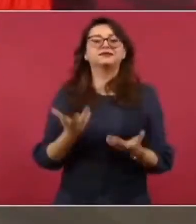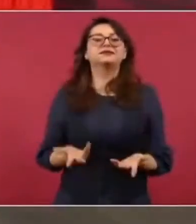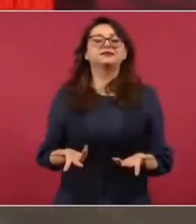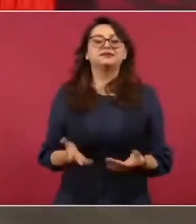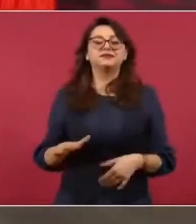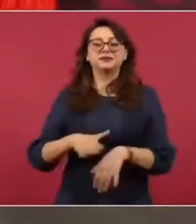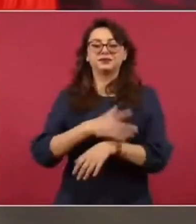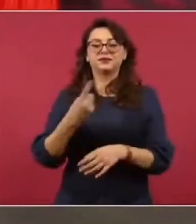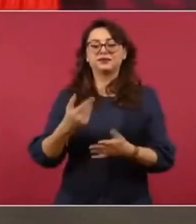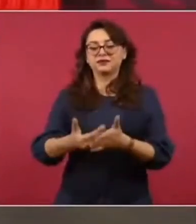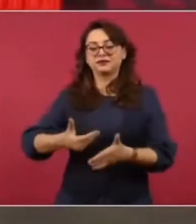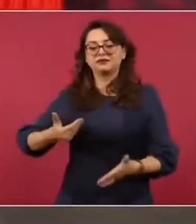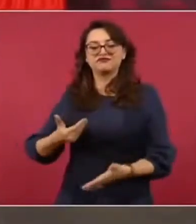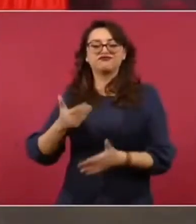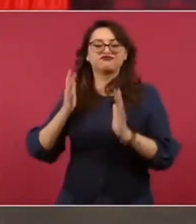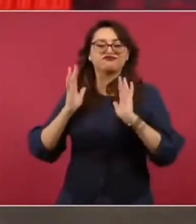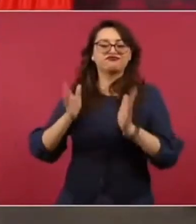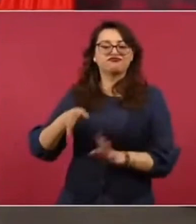bien